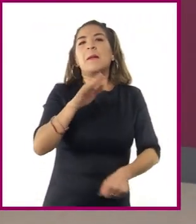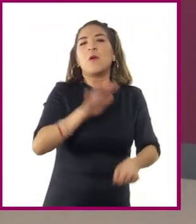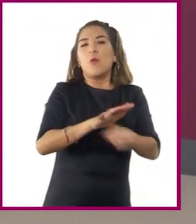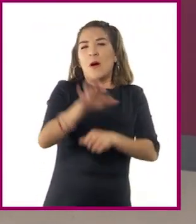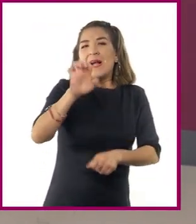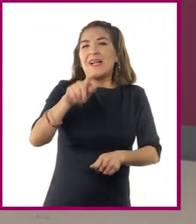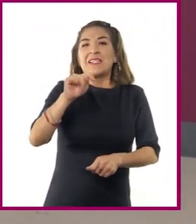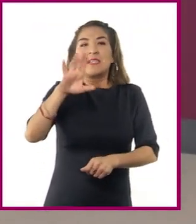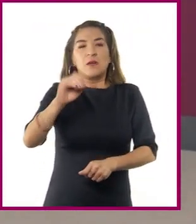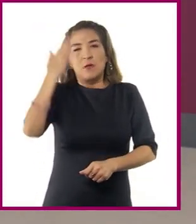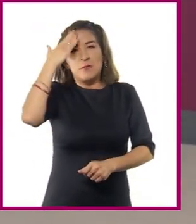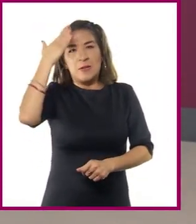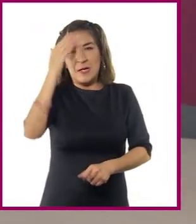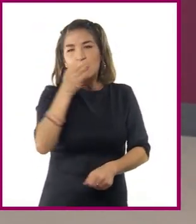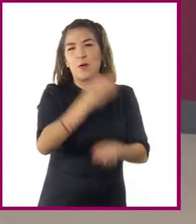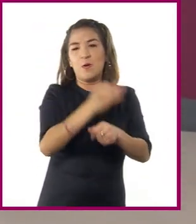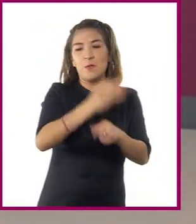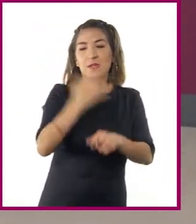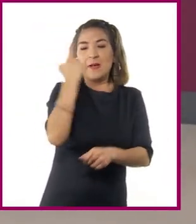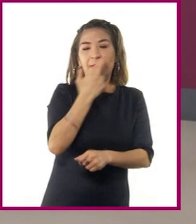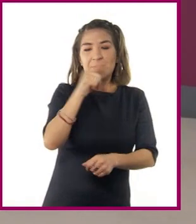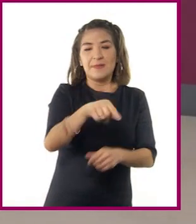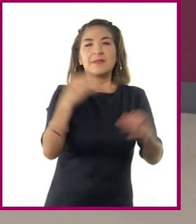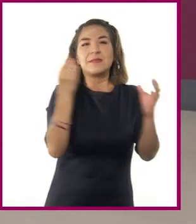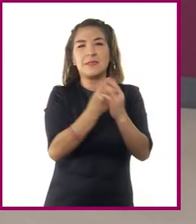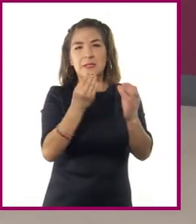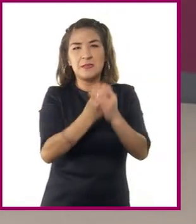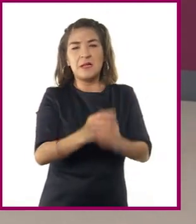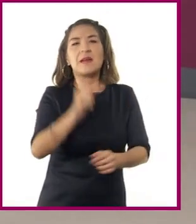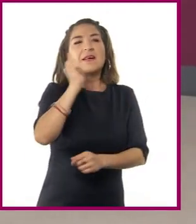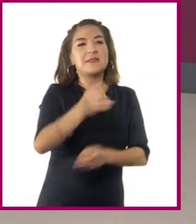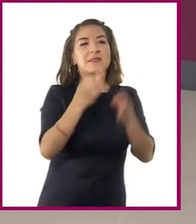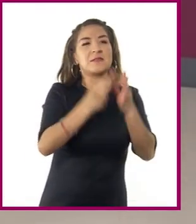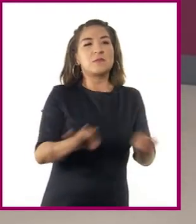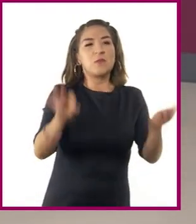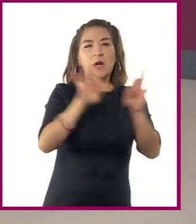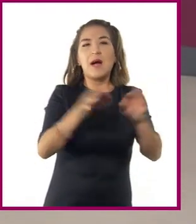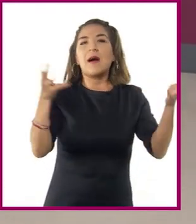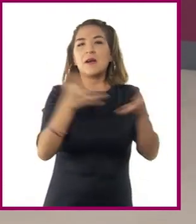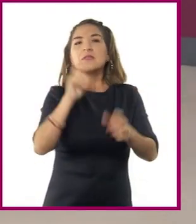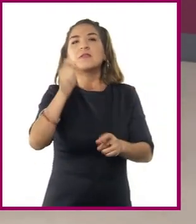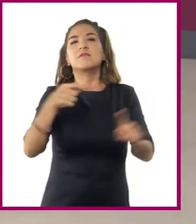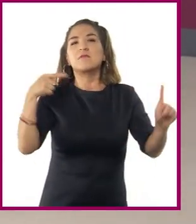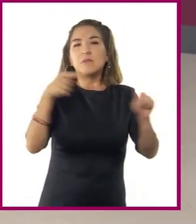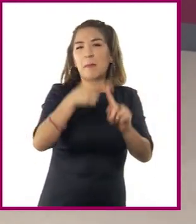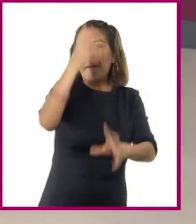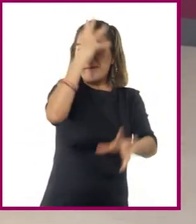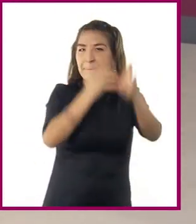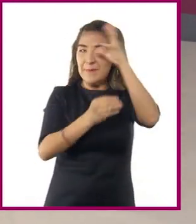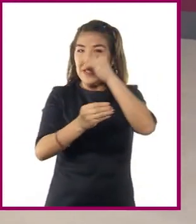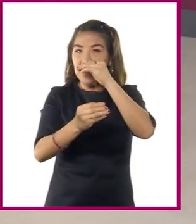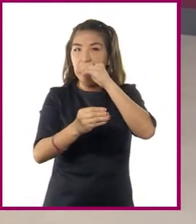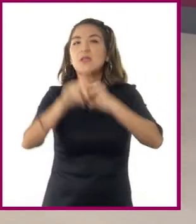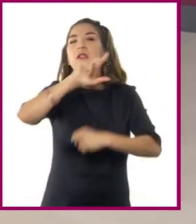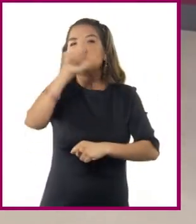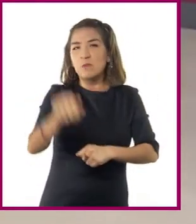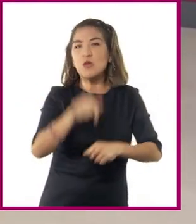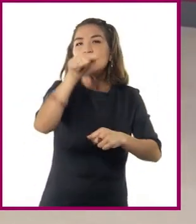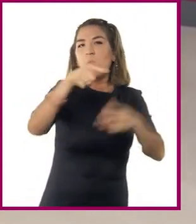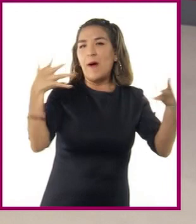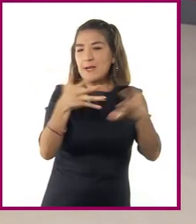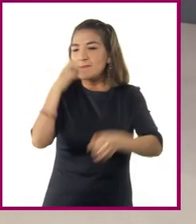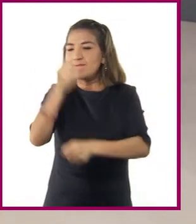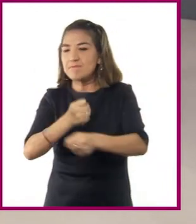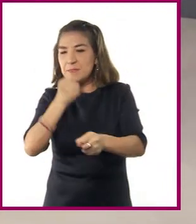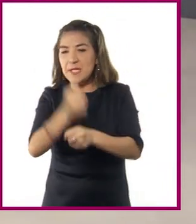éticos que venimos revisando a lo largo de las sesiones, porque lo importante es que se apropien de lo aprendido y lo pongan en práctica